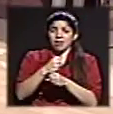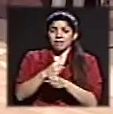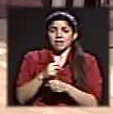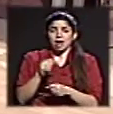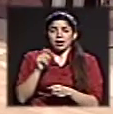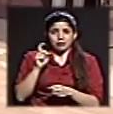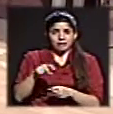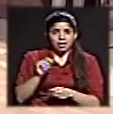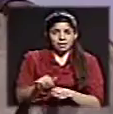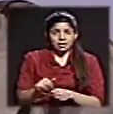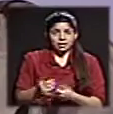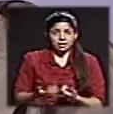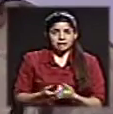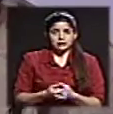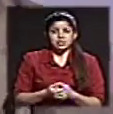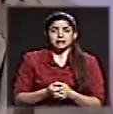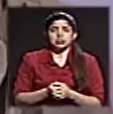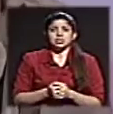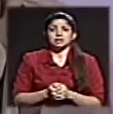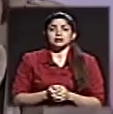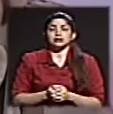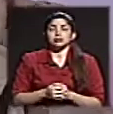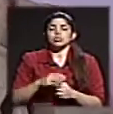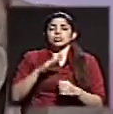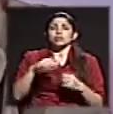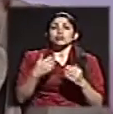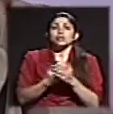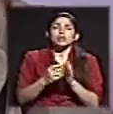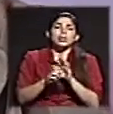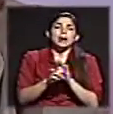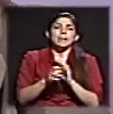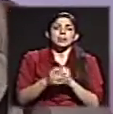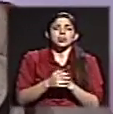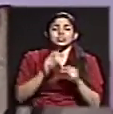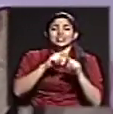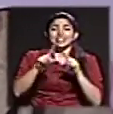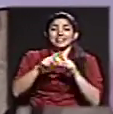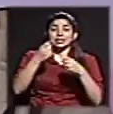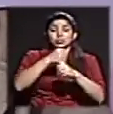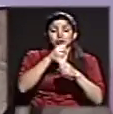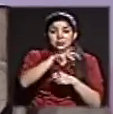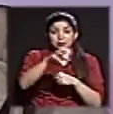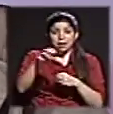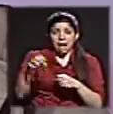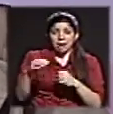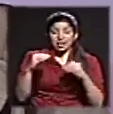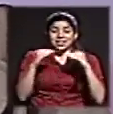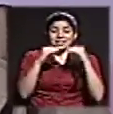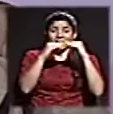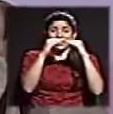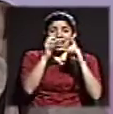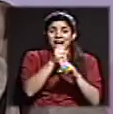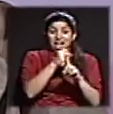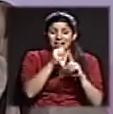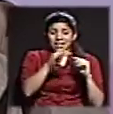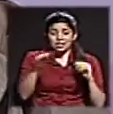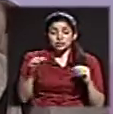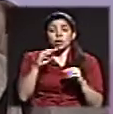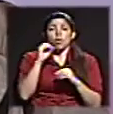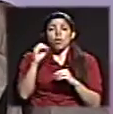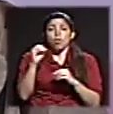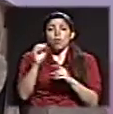eso. Ir seleccionando todas las, digamos, en las diferentes municipalidades, los niveles de agresión que se dan y de